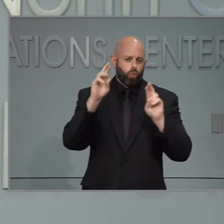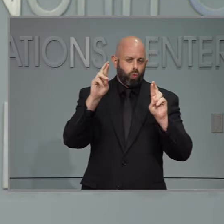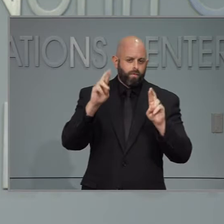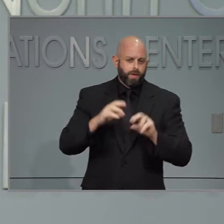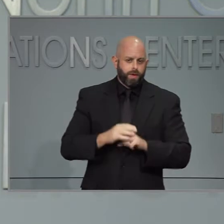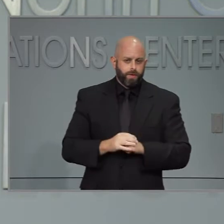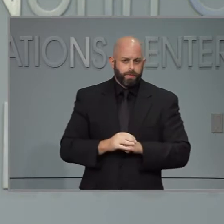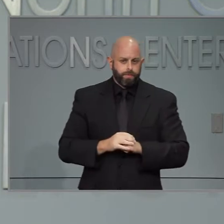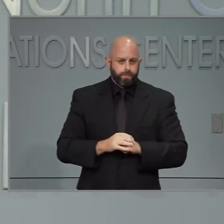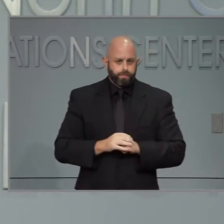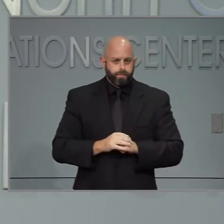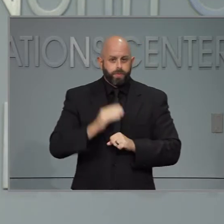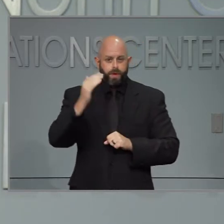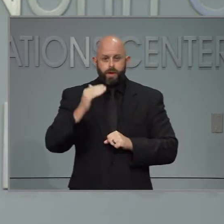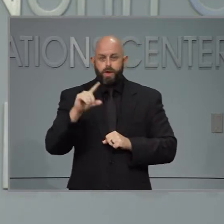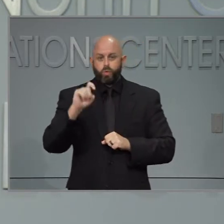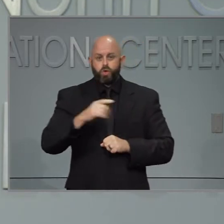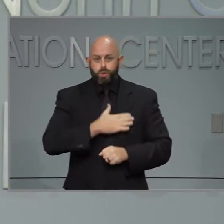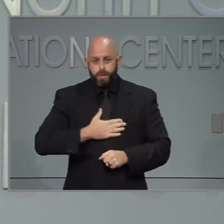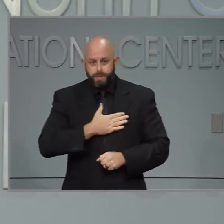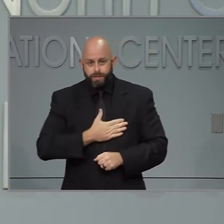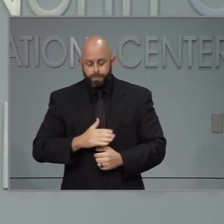de Carolina del Norte. La siguiente pregunta.